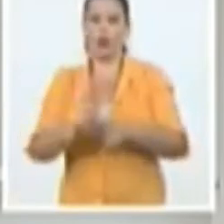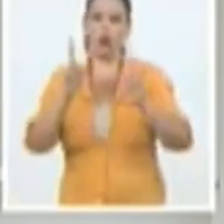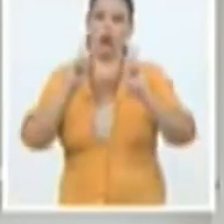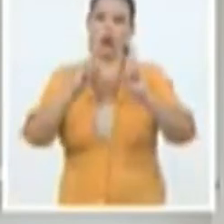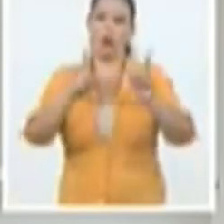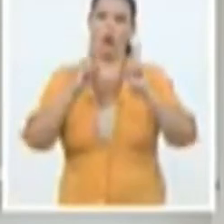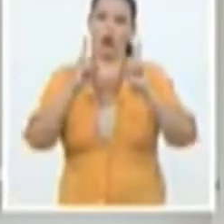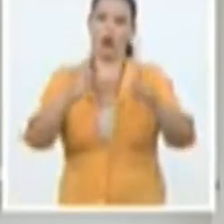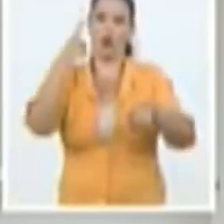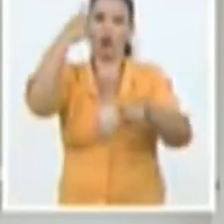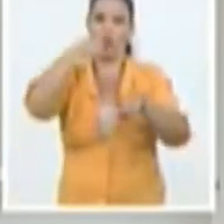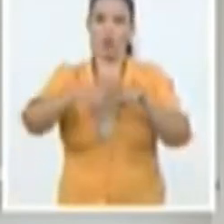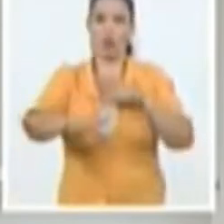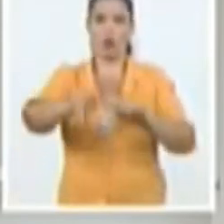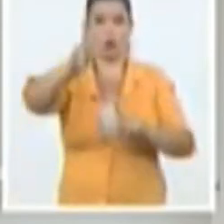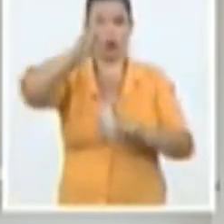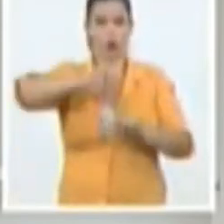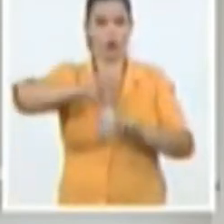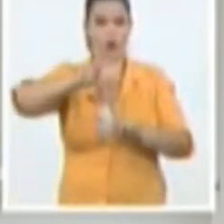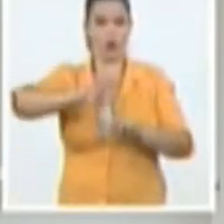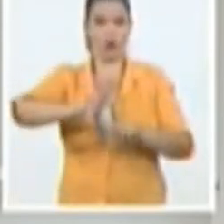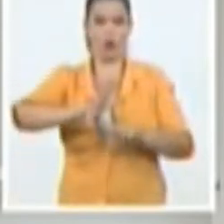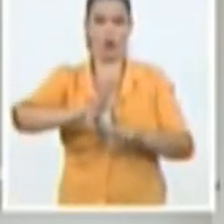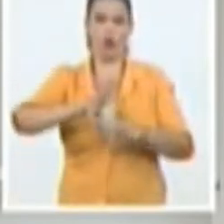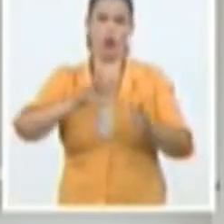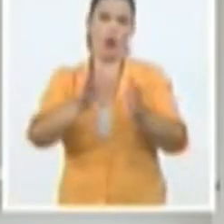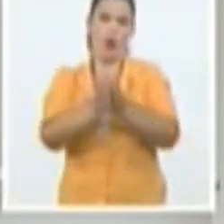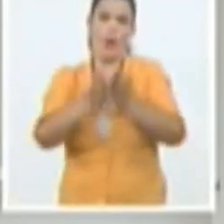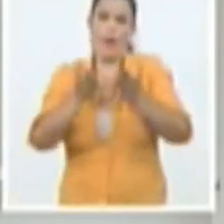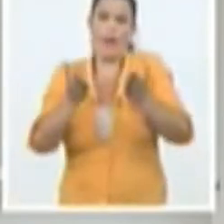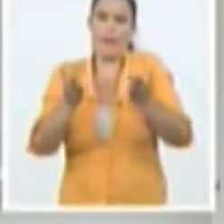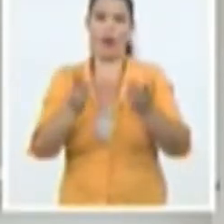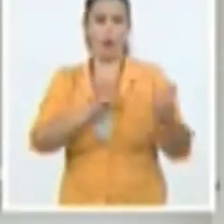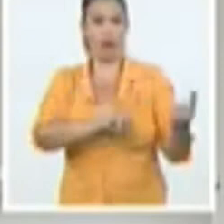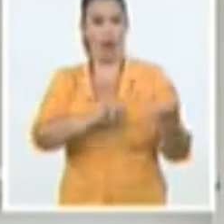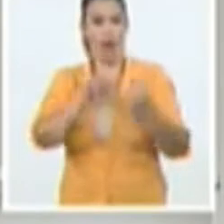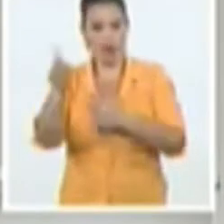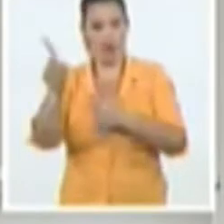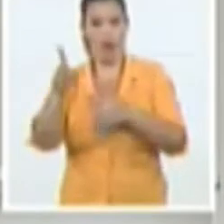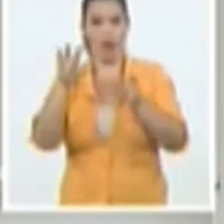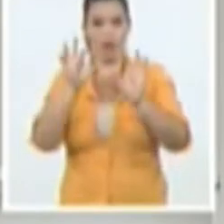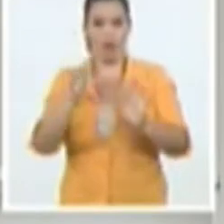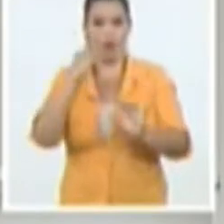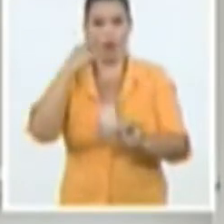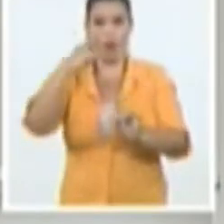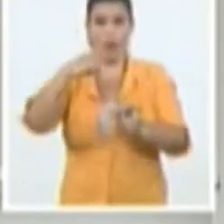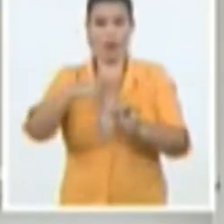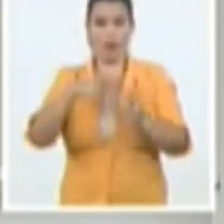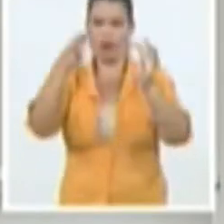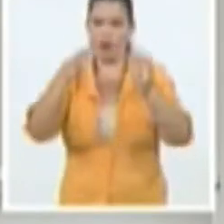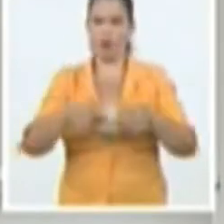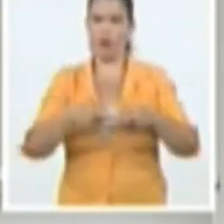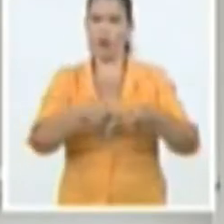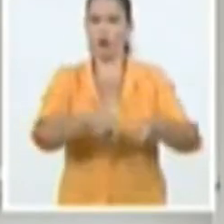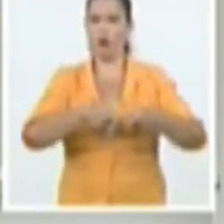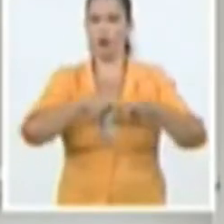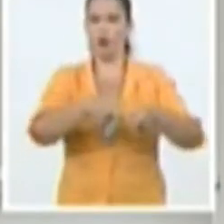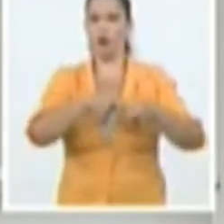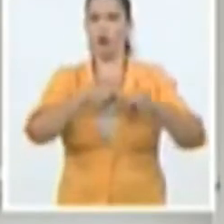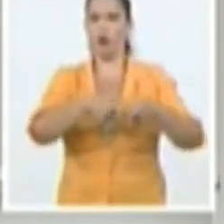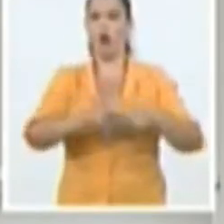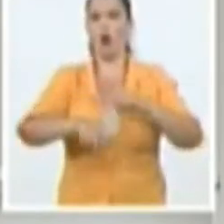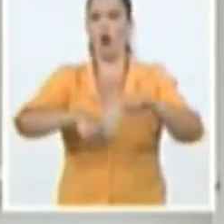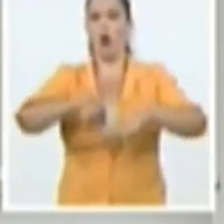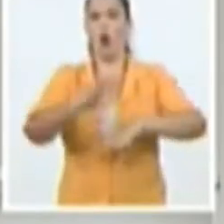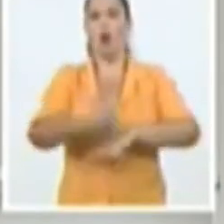de comunicación que alientan acciones contra el pueblo cubano, intentan